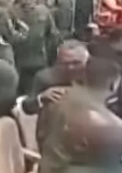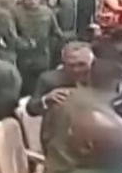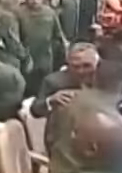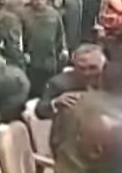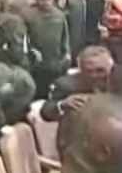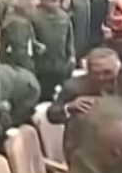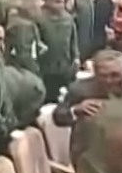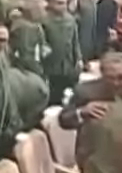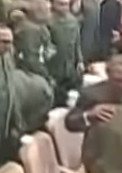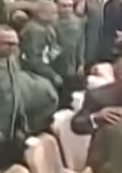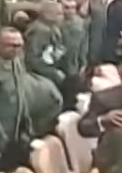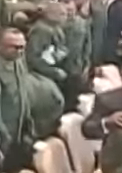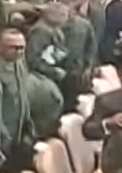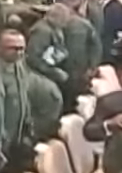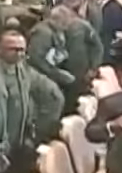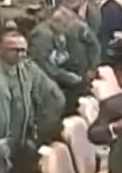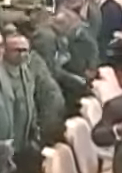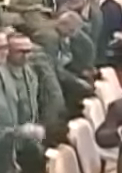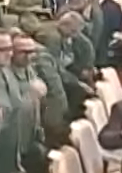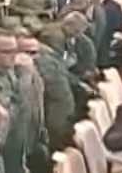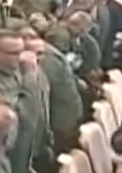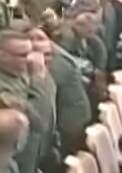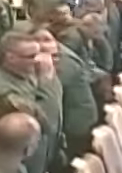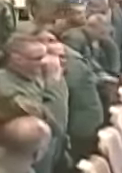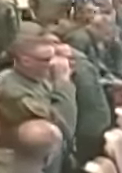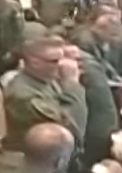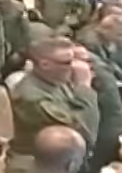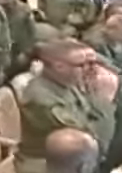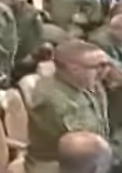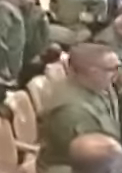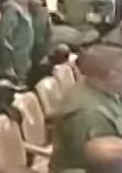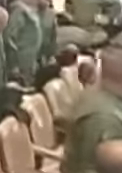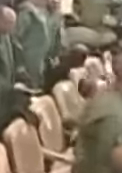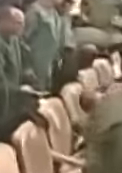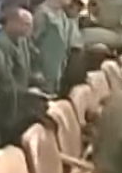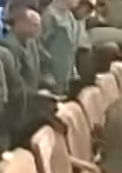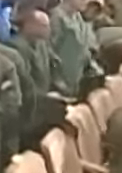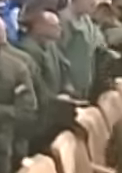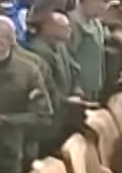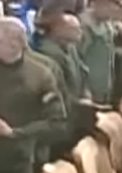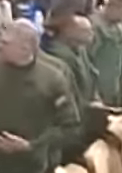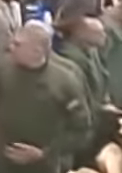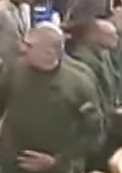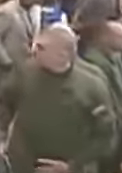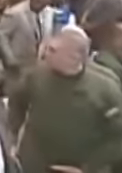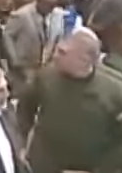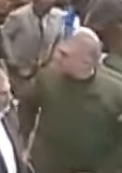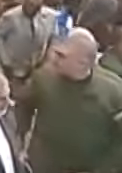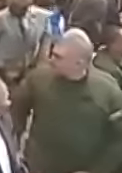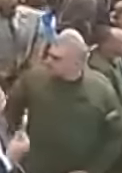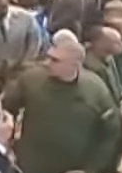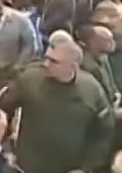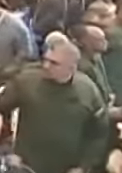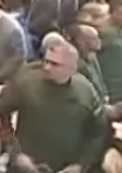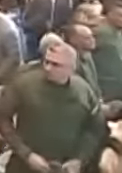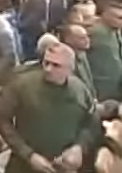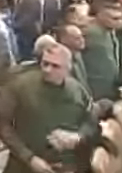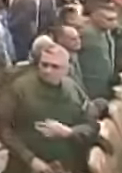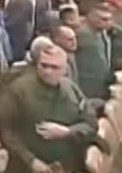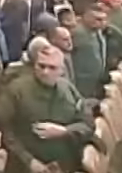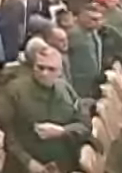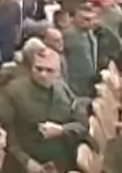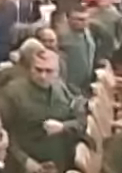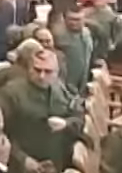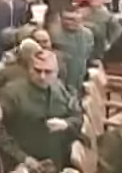Ha explicado en detalle los momentos históricos. Seis momentos históricos para entender